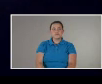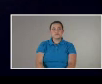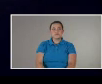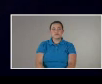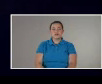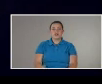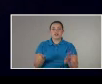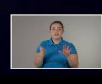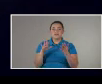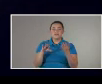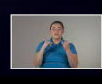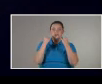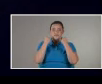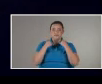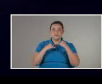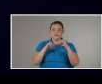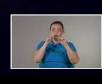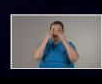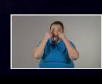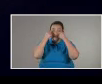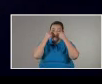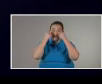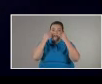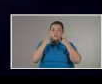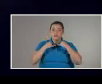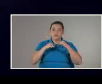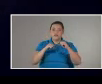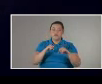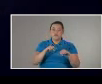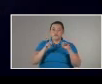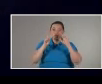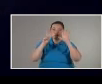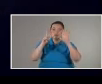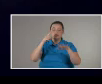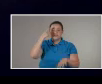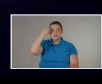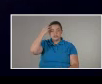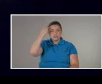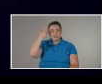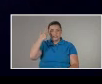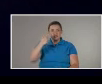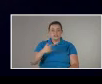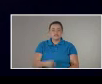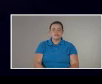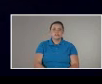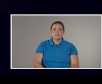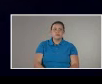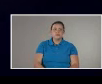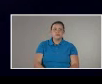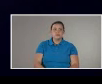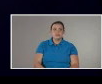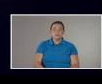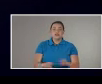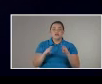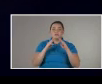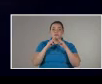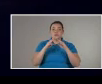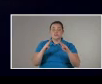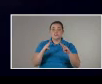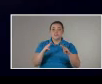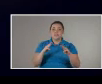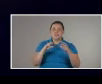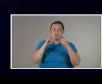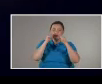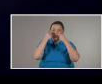Jacob se lloró a Jacob por 7 días. En la muerte de Moisés se lloró a Moisés por 30 días. Se marcan tiempos